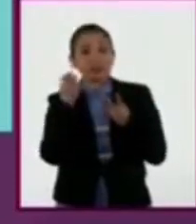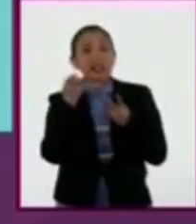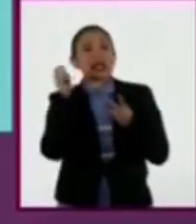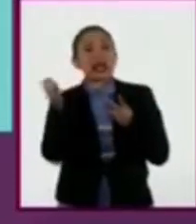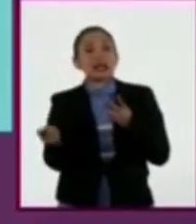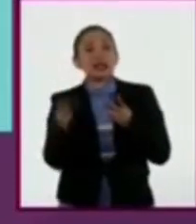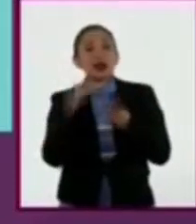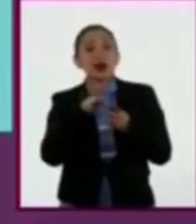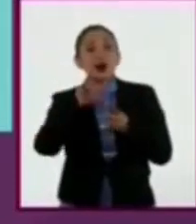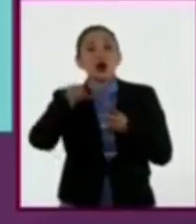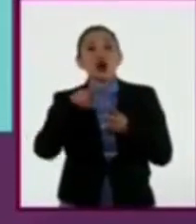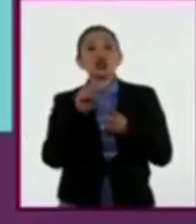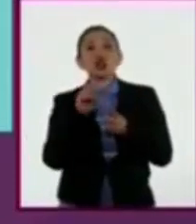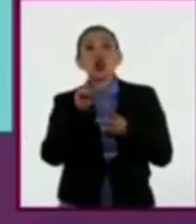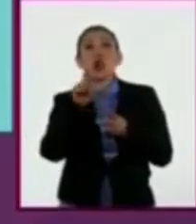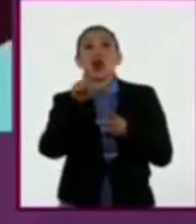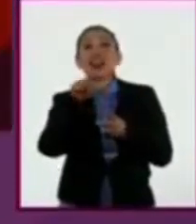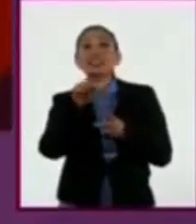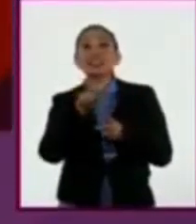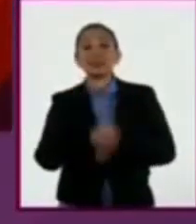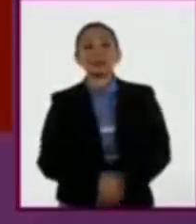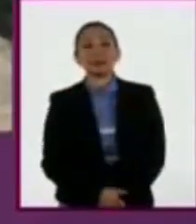equivale a la unidad llamada joule.